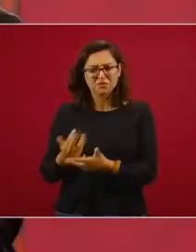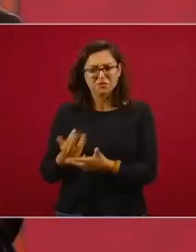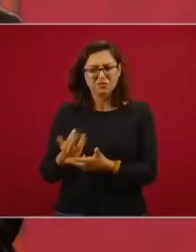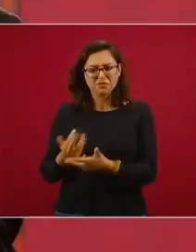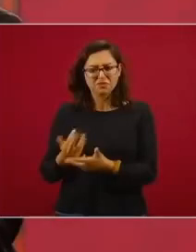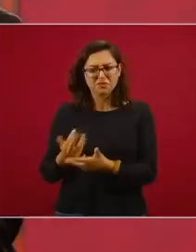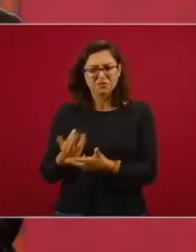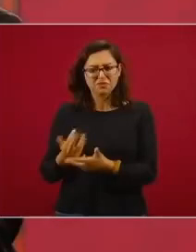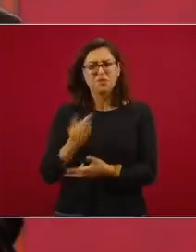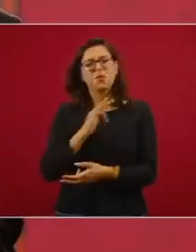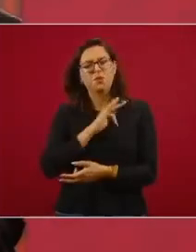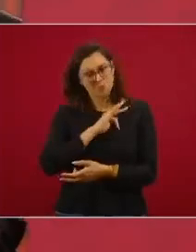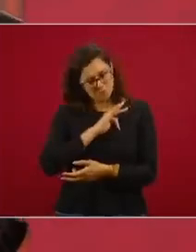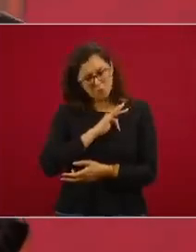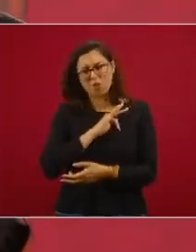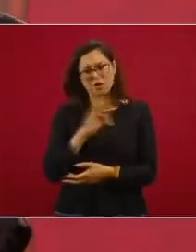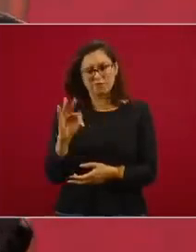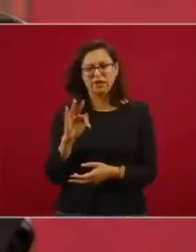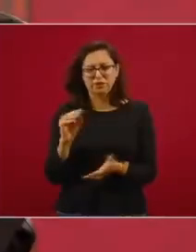transparencia.